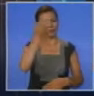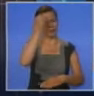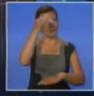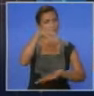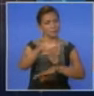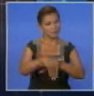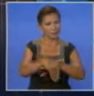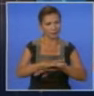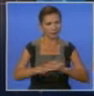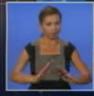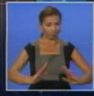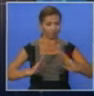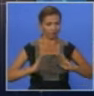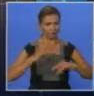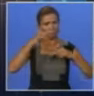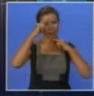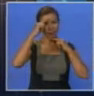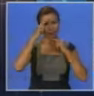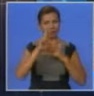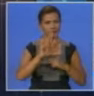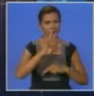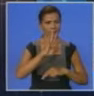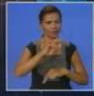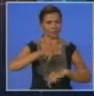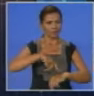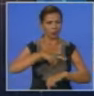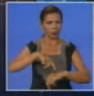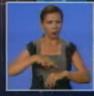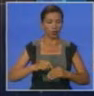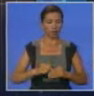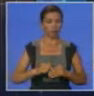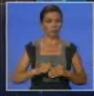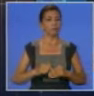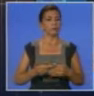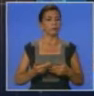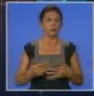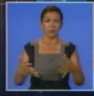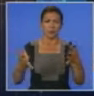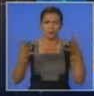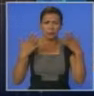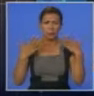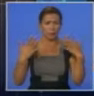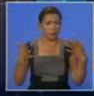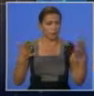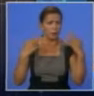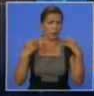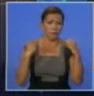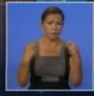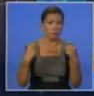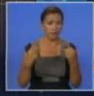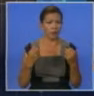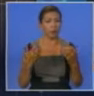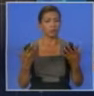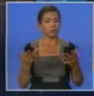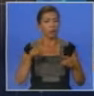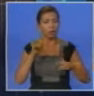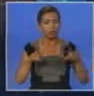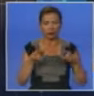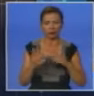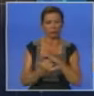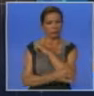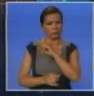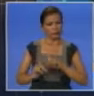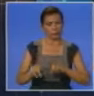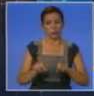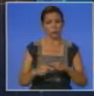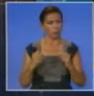Buenas tardes con todos, bienvenidos a 24 horas. La ola de calor que provoca graves incendios forestales ha puesto en alerta a varios